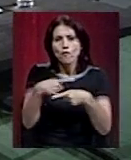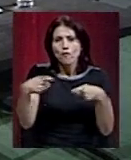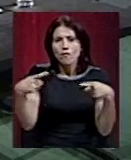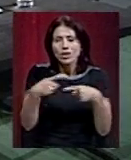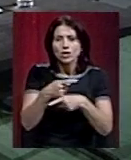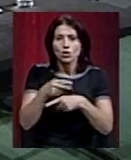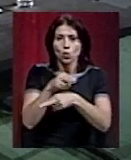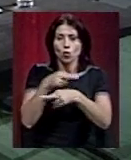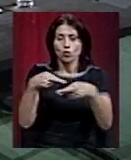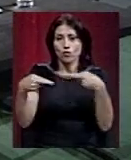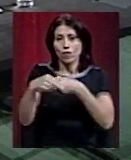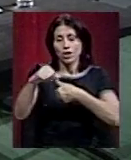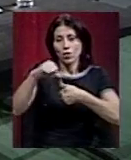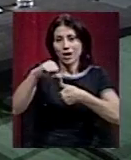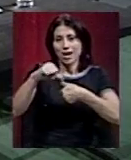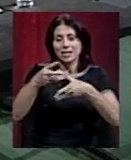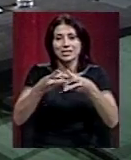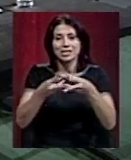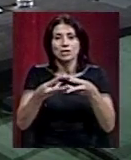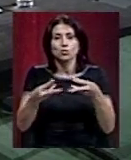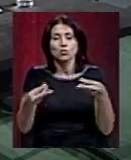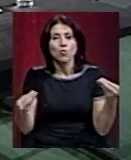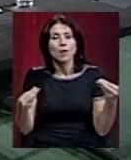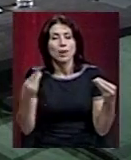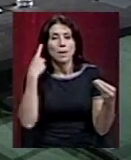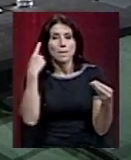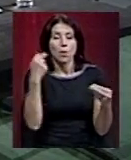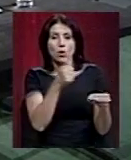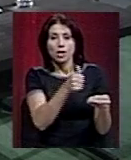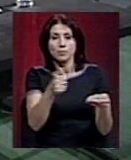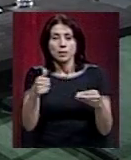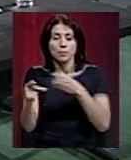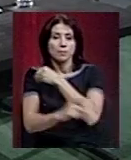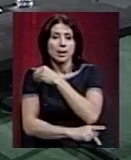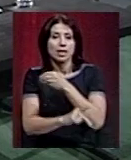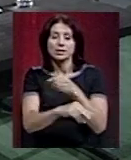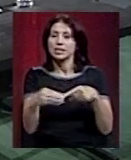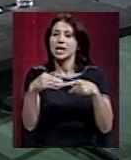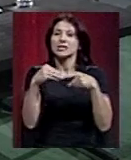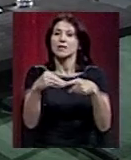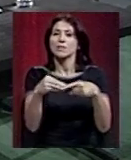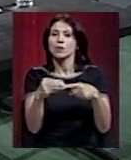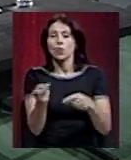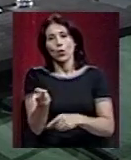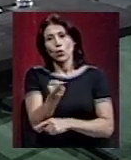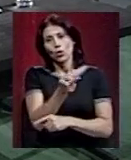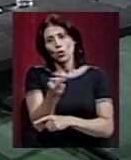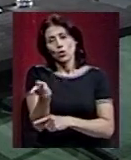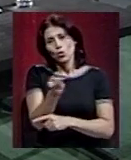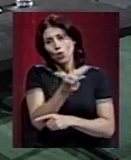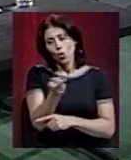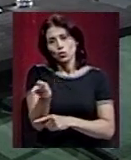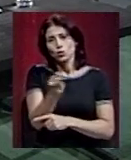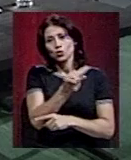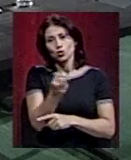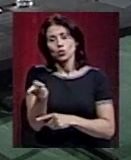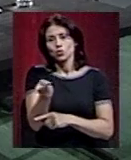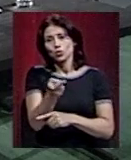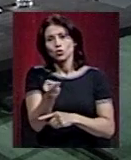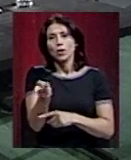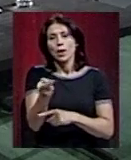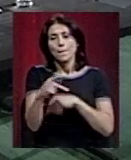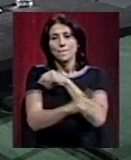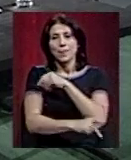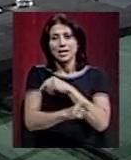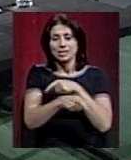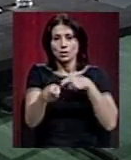se resuelve por intervención de las mismas partes, con exclusión de esos dos polos hegemónicos que querían